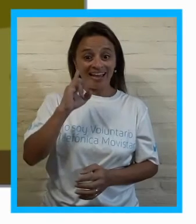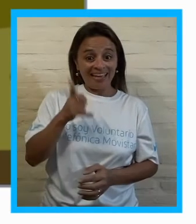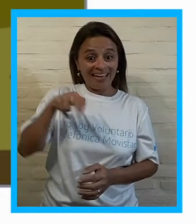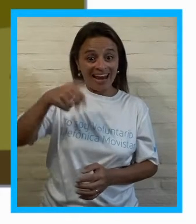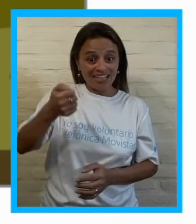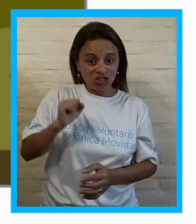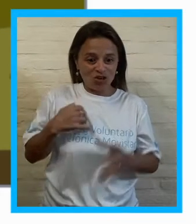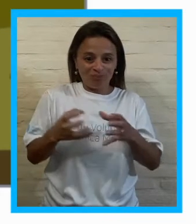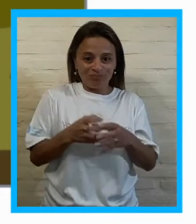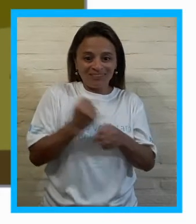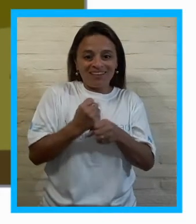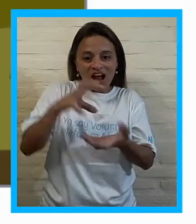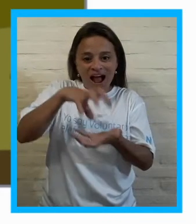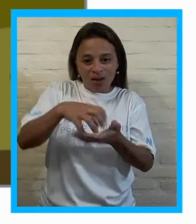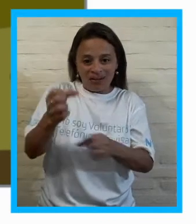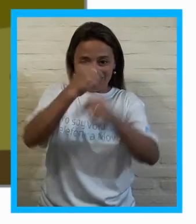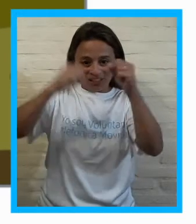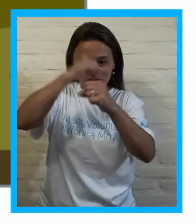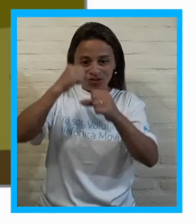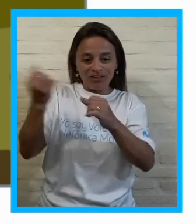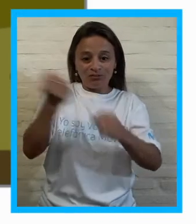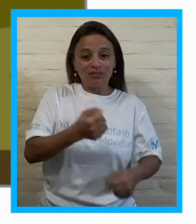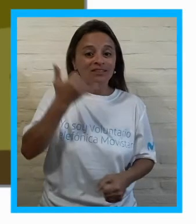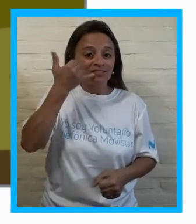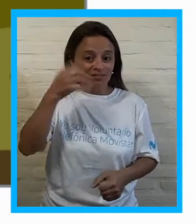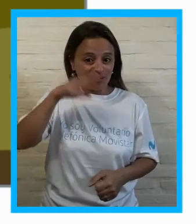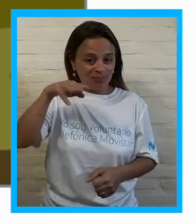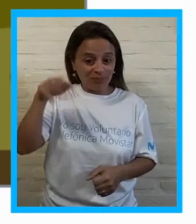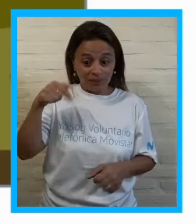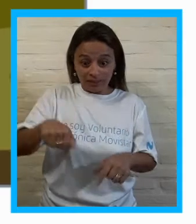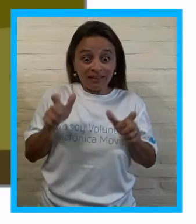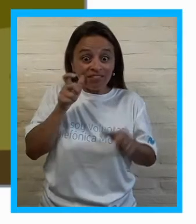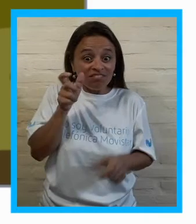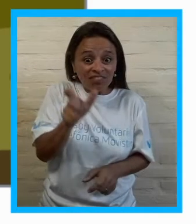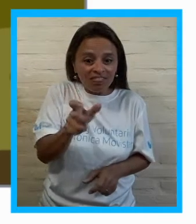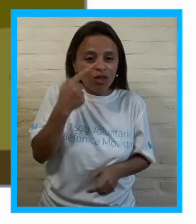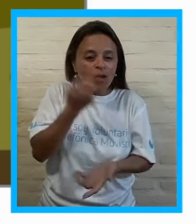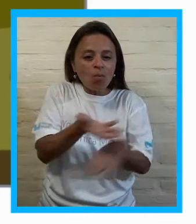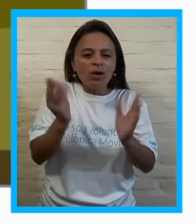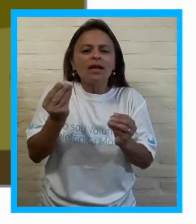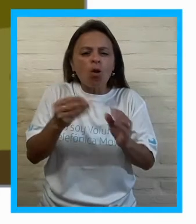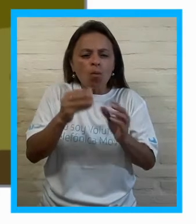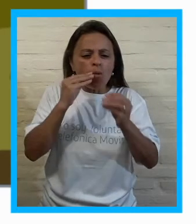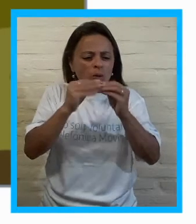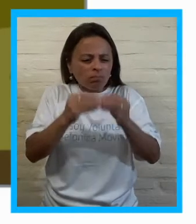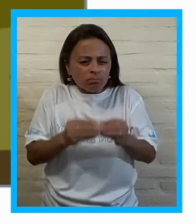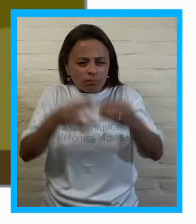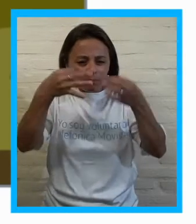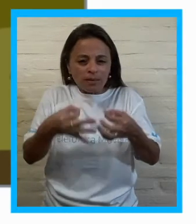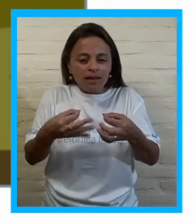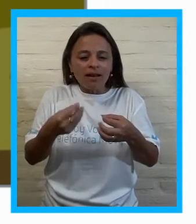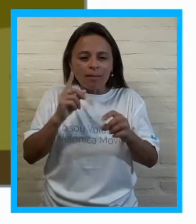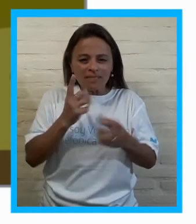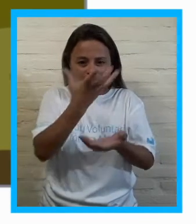Hola, soy Ignacio del Abrojo y trabajo en el aula tecnológica de Fundación Telefónica Movistar. En este video voy a mostrar cómo programar el juego Arkanoid